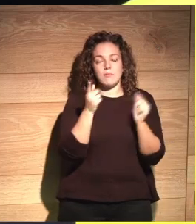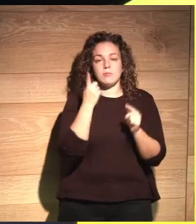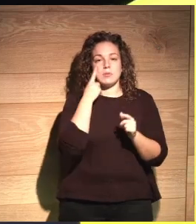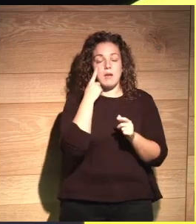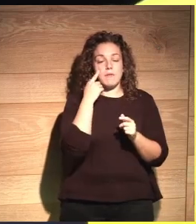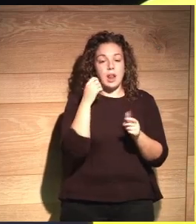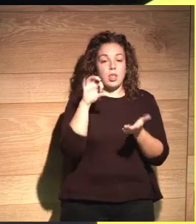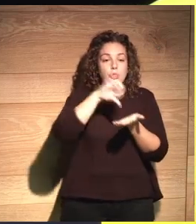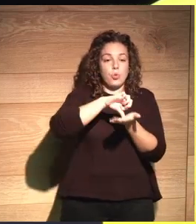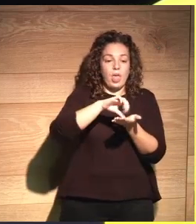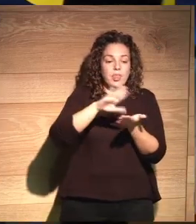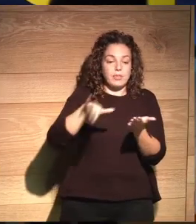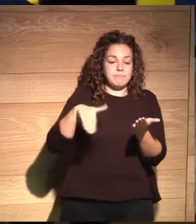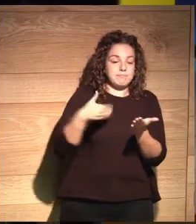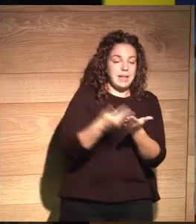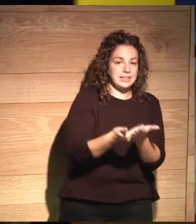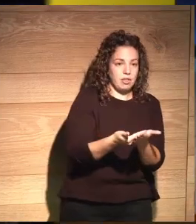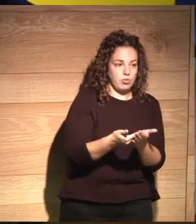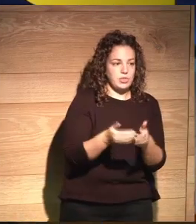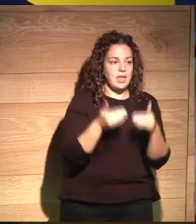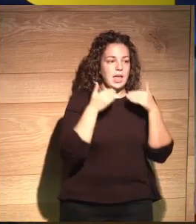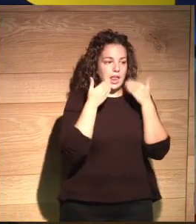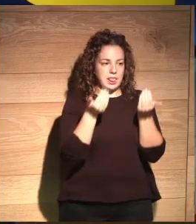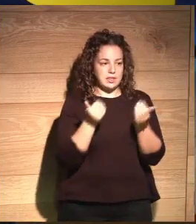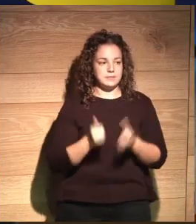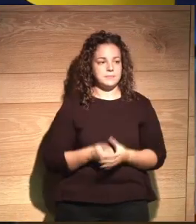llevamos la ciudad gracias carlos